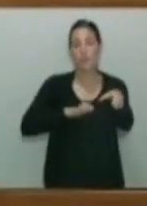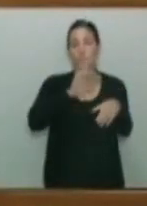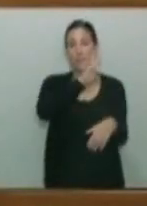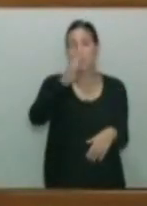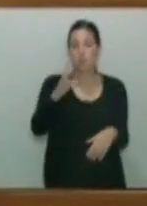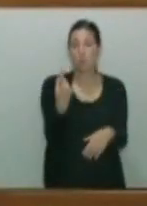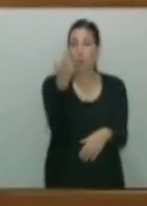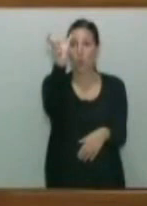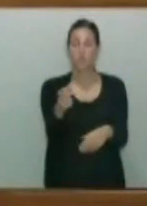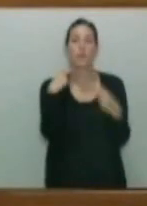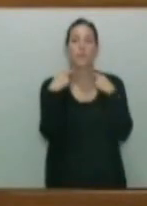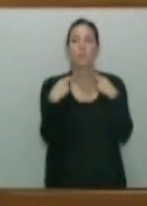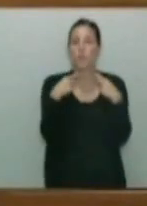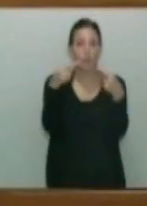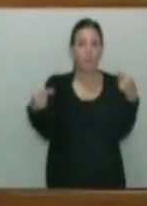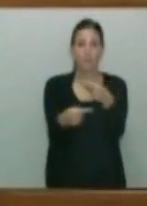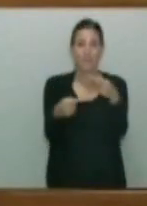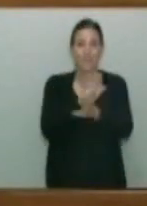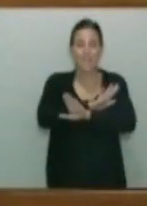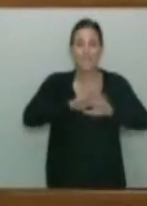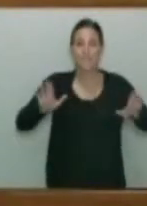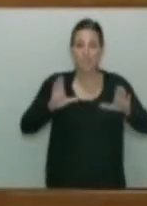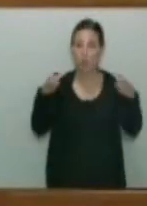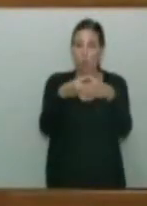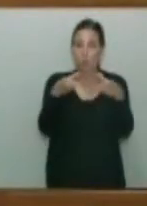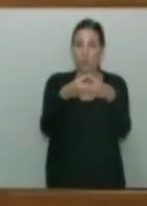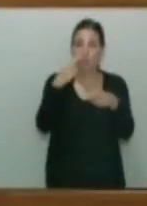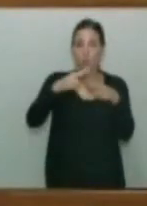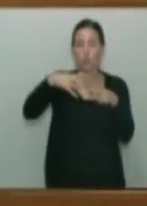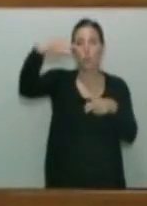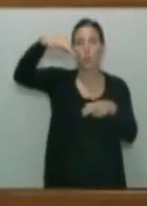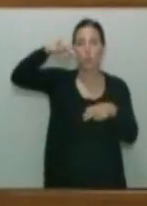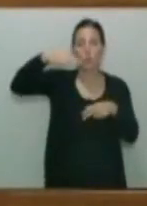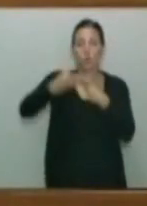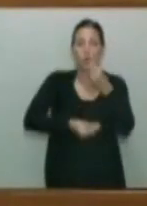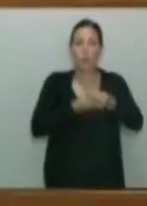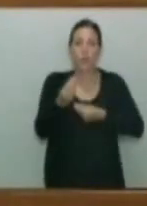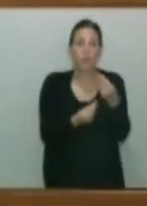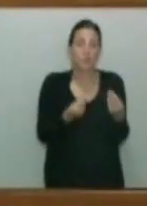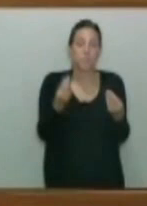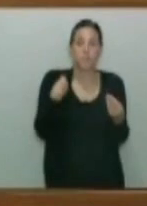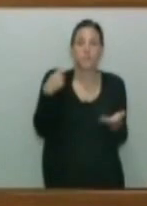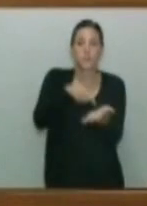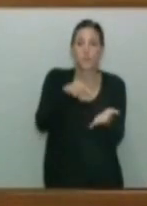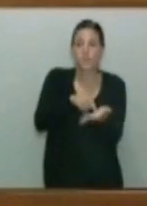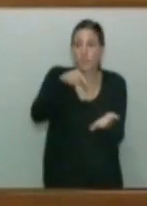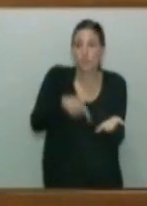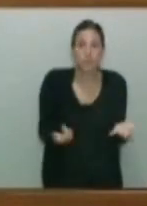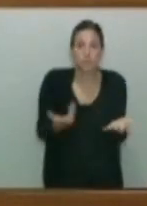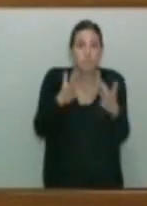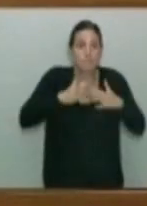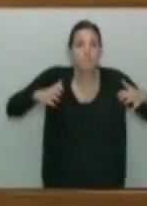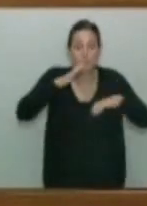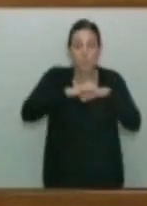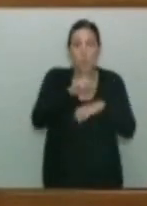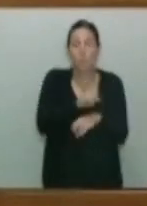solo diputado de diferencia. Y lo ha hecho un único partido. Nos parece que exigir aquí lo que no se cumple en otros sitios, lo que ni siquiera se ha cumplido en esta Cámara, es